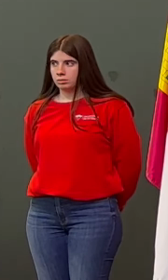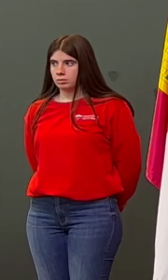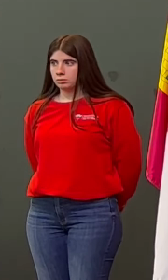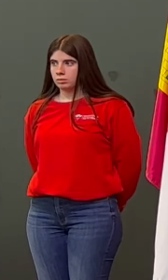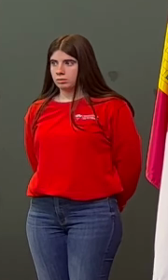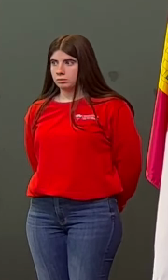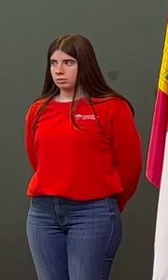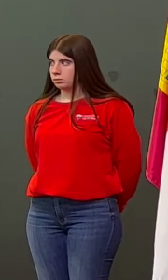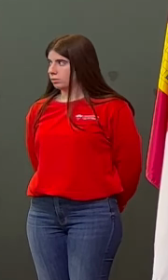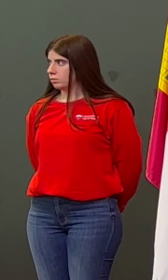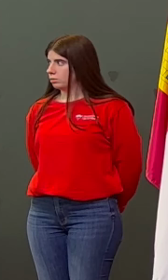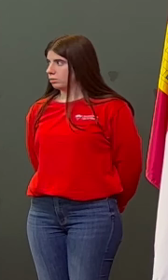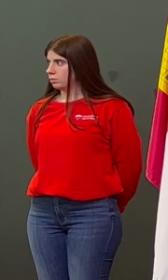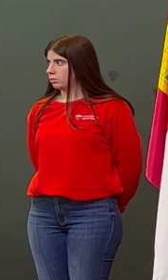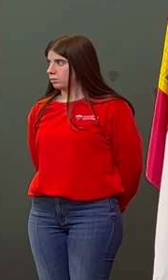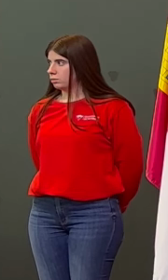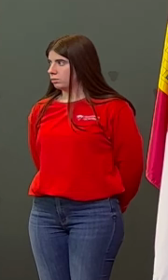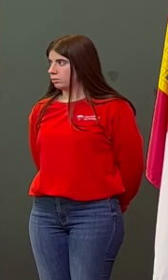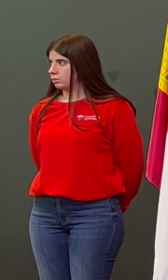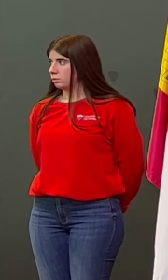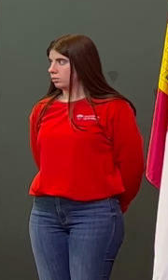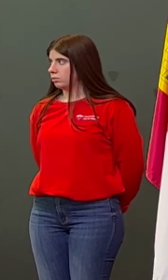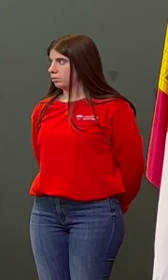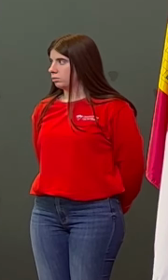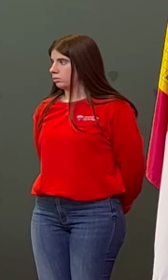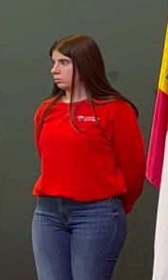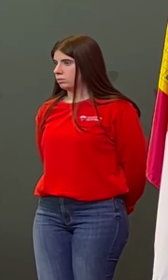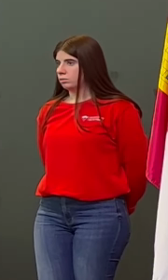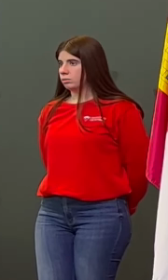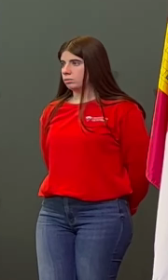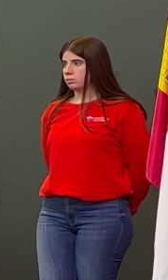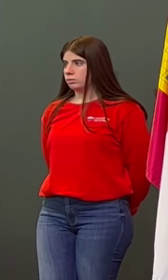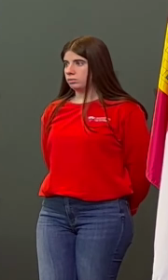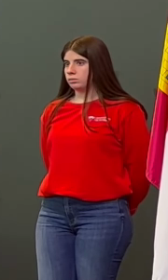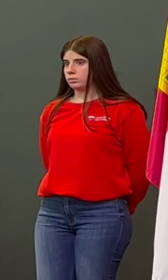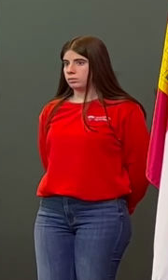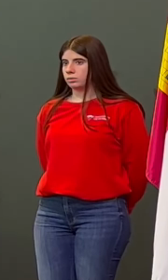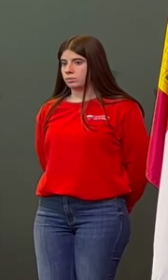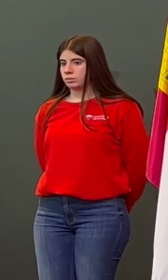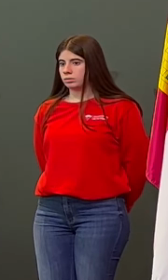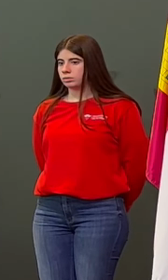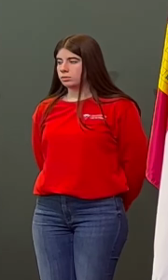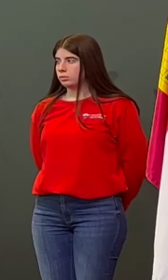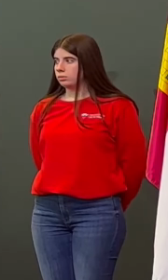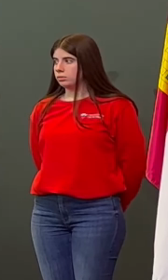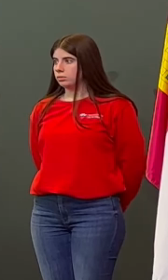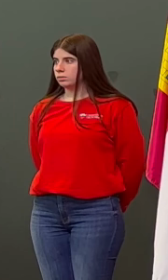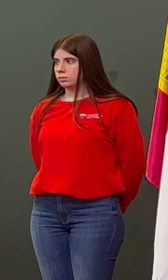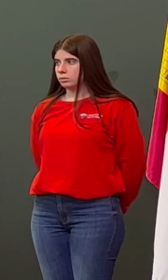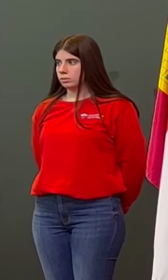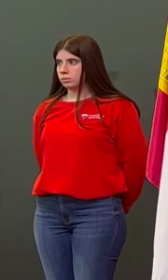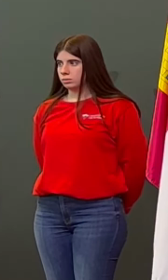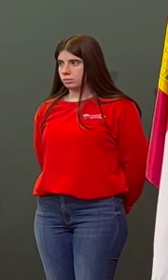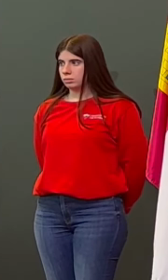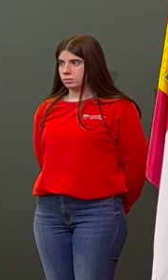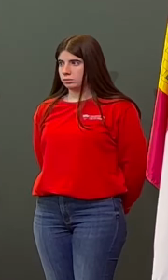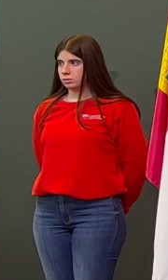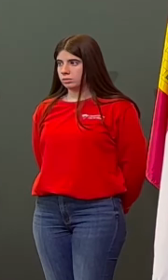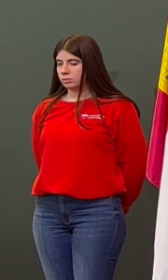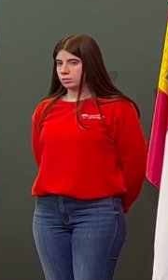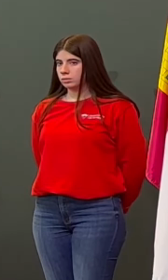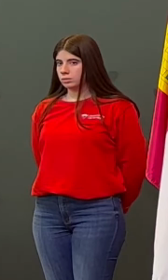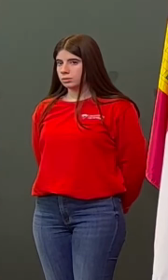nos marque un camino a futuro, nos marque una hoja de ruta de qué es lo que queremos en el municipio ahora y qué es lo que queremos de aquí a